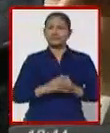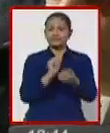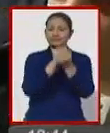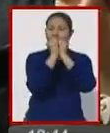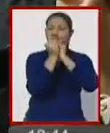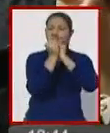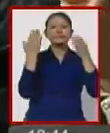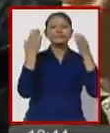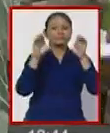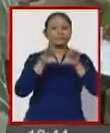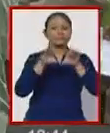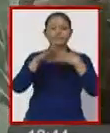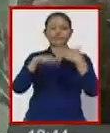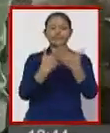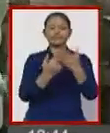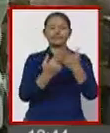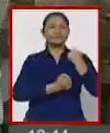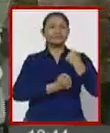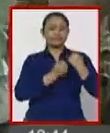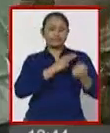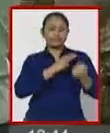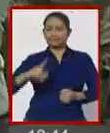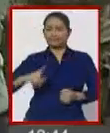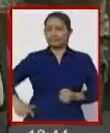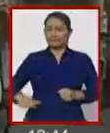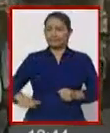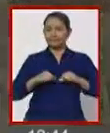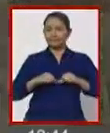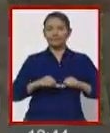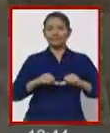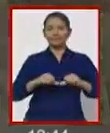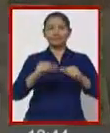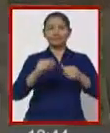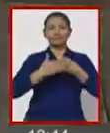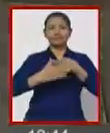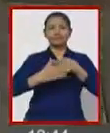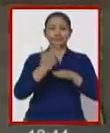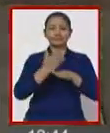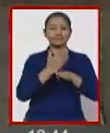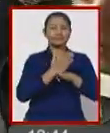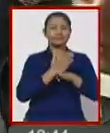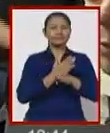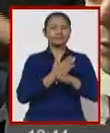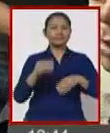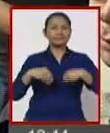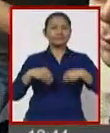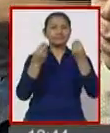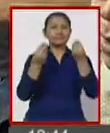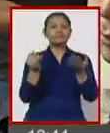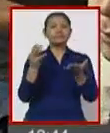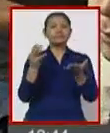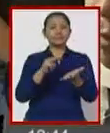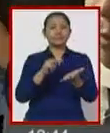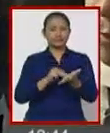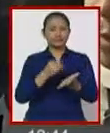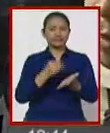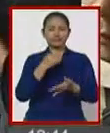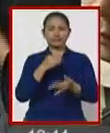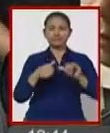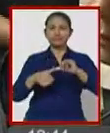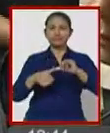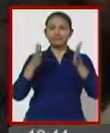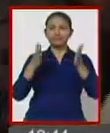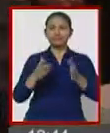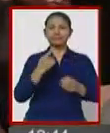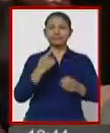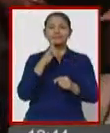modificar el contrato para todos los guardias municipales. Seguiremos eventuales y de aquí paulatinamente se va a entregar si los ítems. Eso fue lo que el arquitecta nos